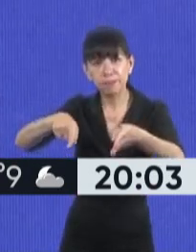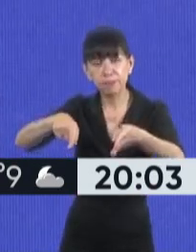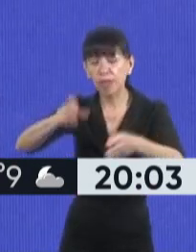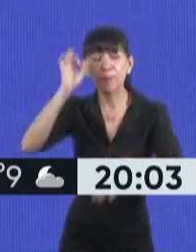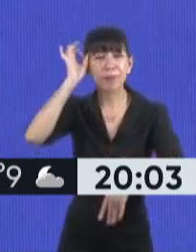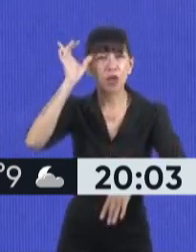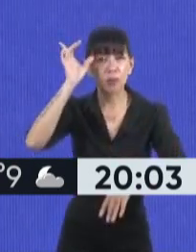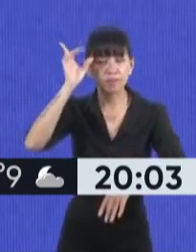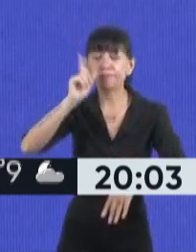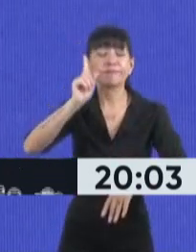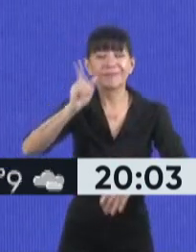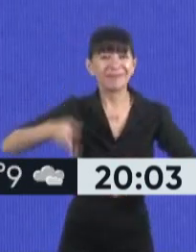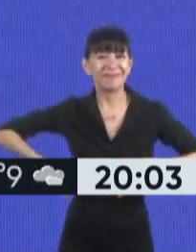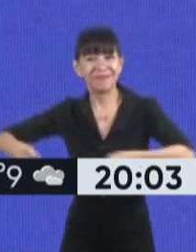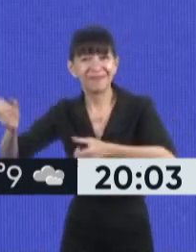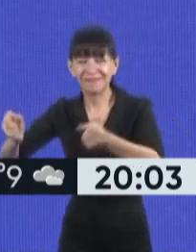la hidrovía,